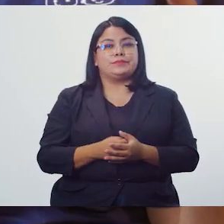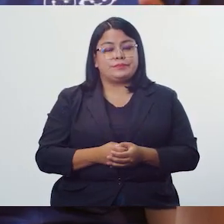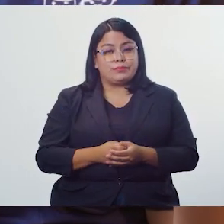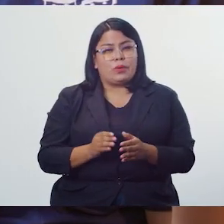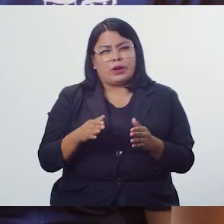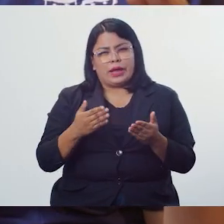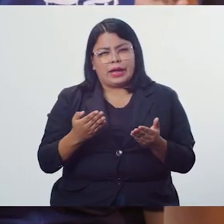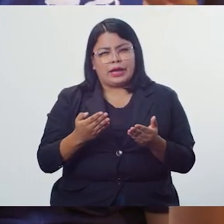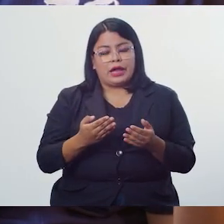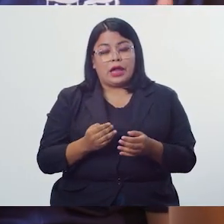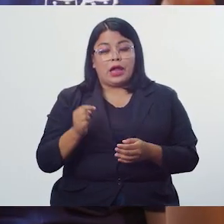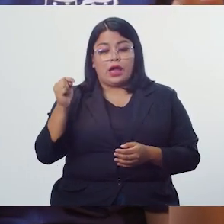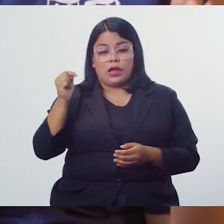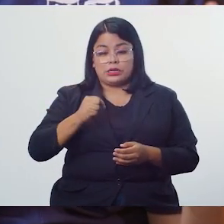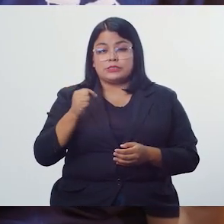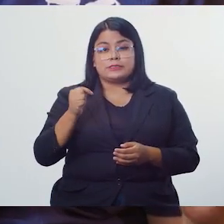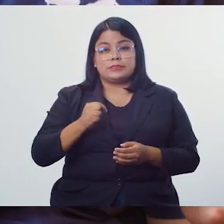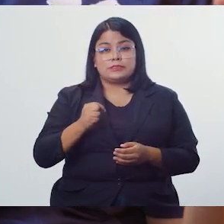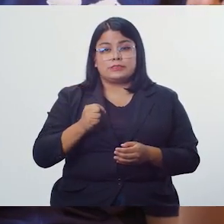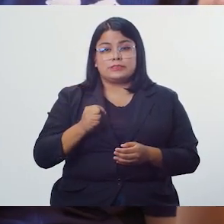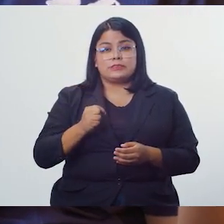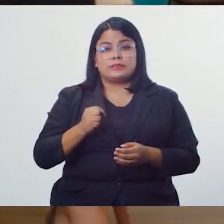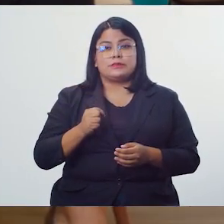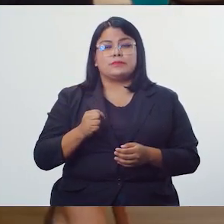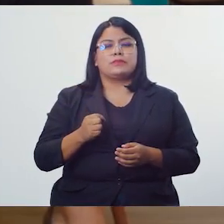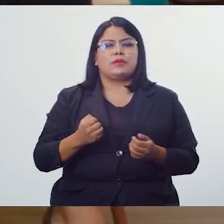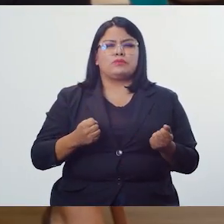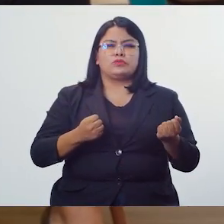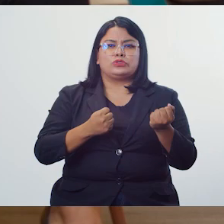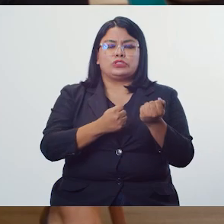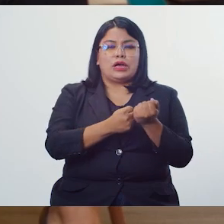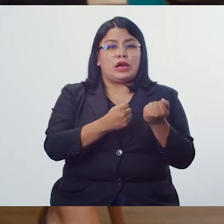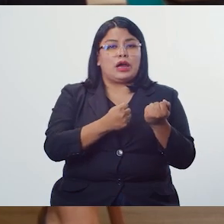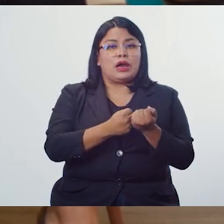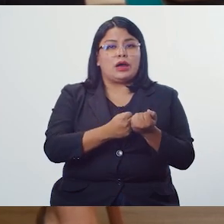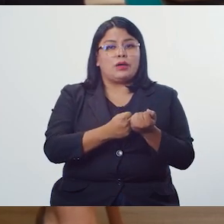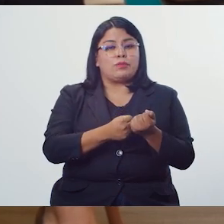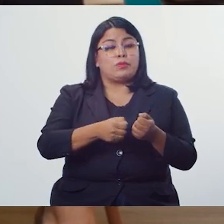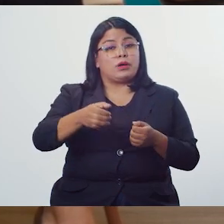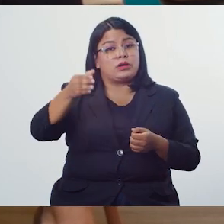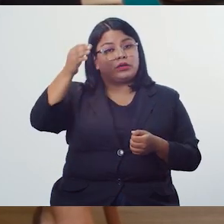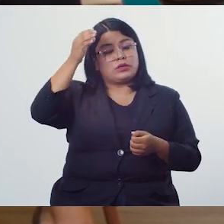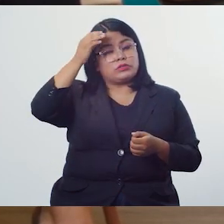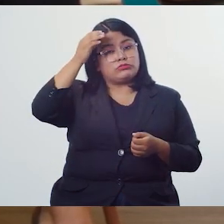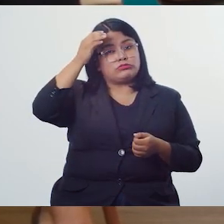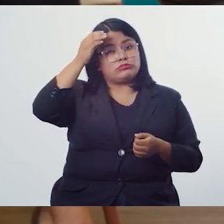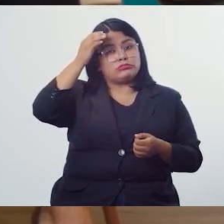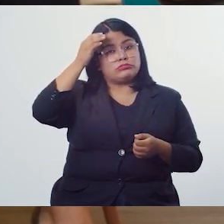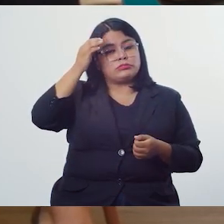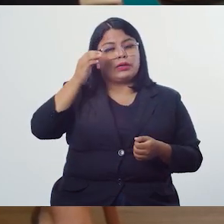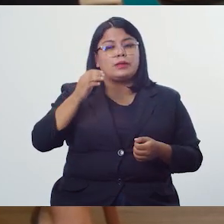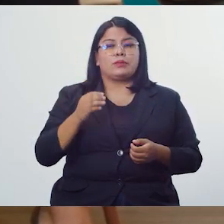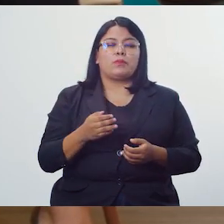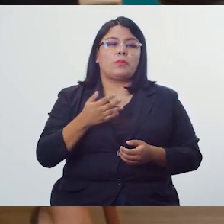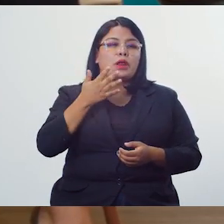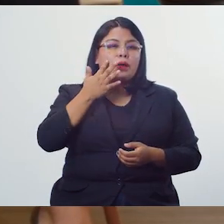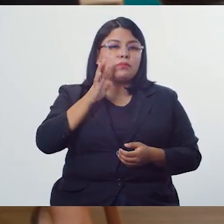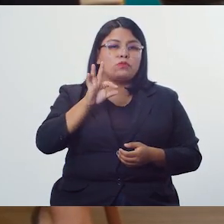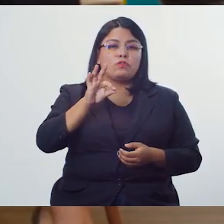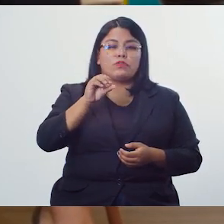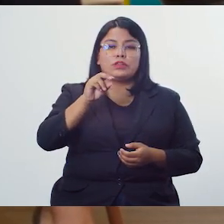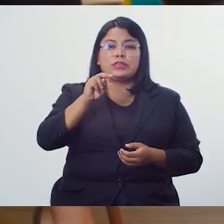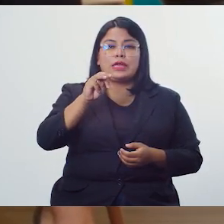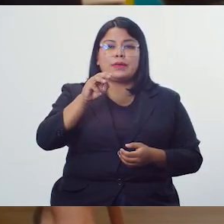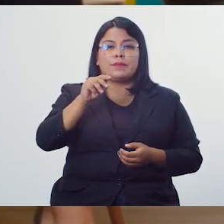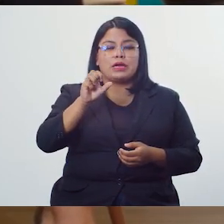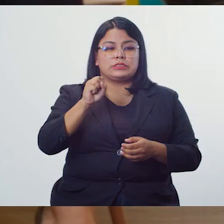niñas, porque en esta sección acercamos a través del reconocimiento de los fonemas y de